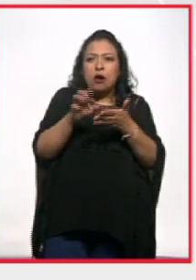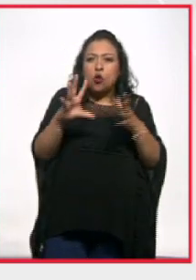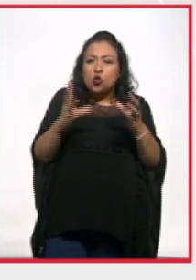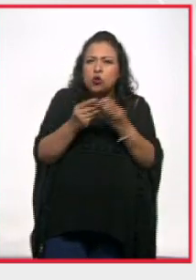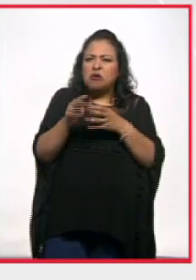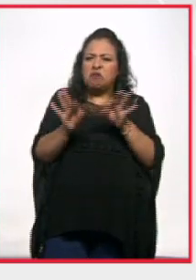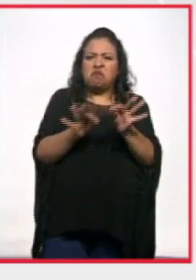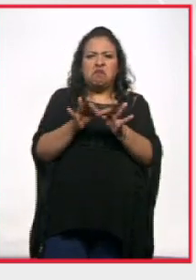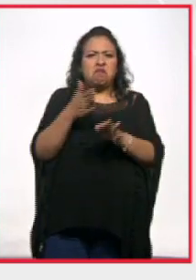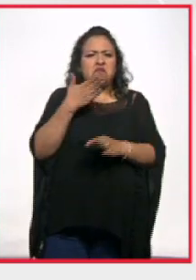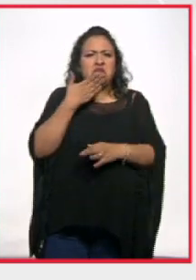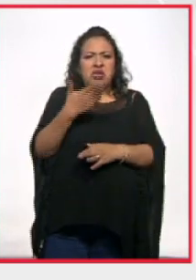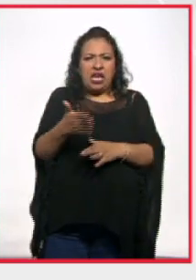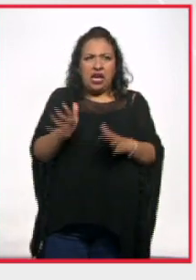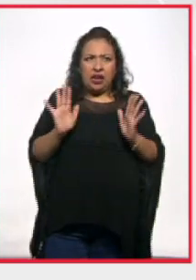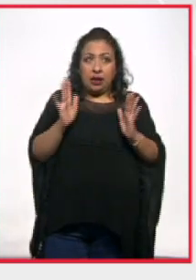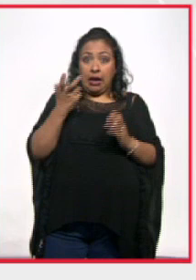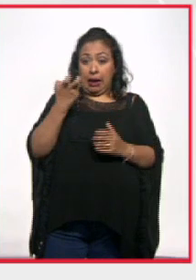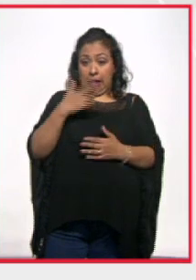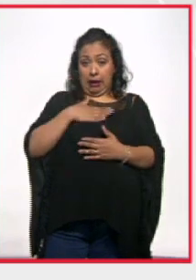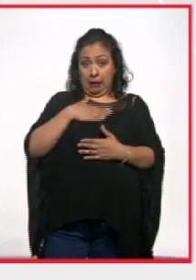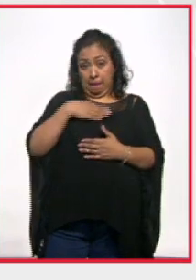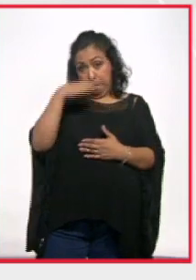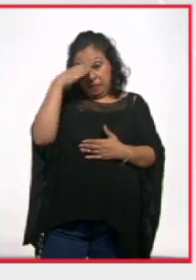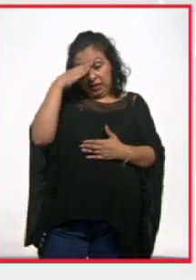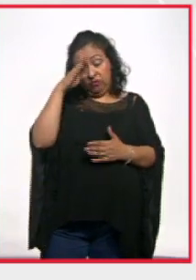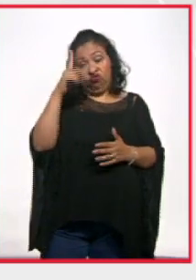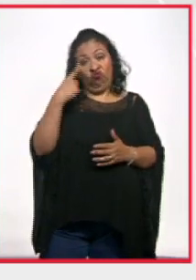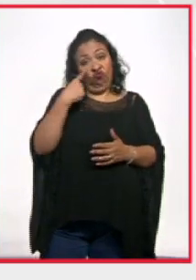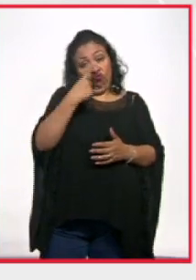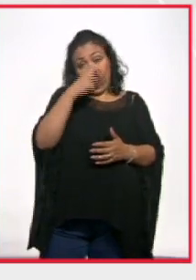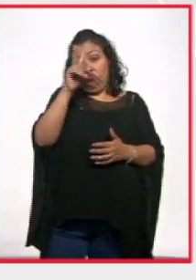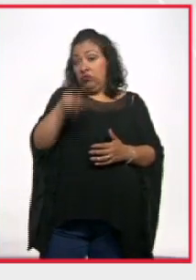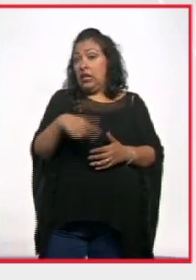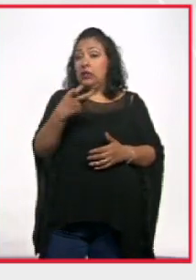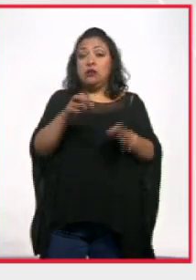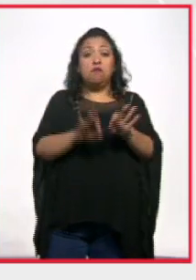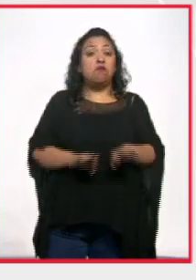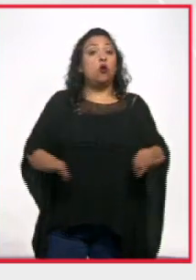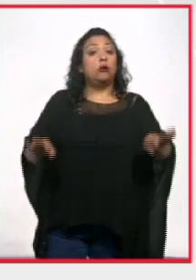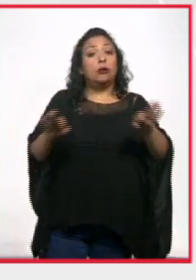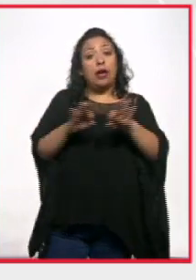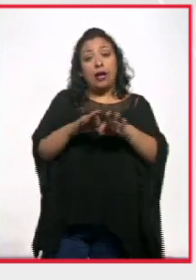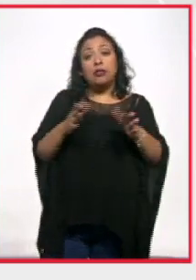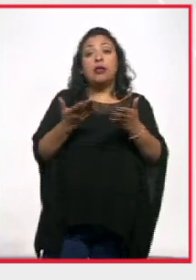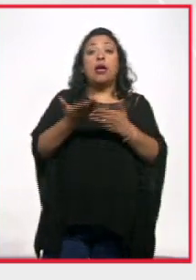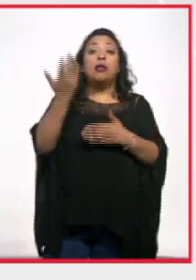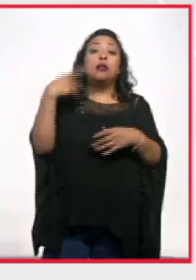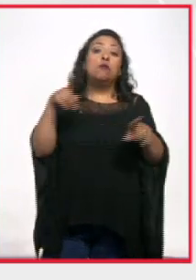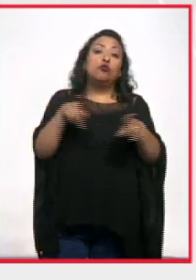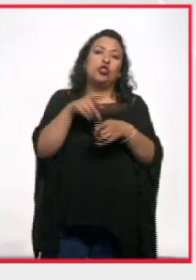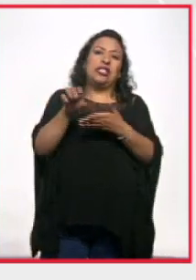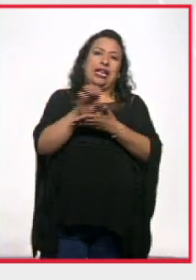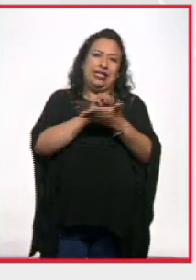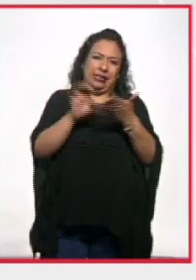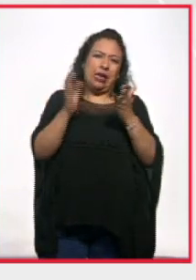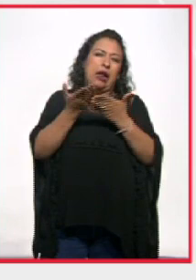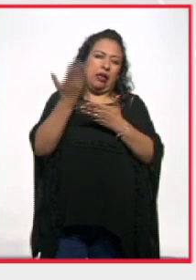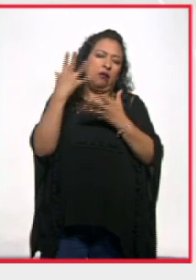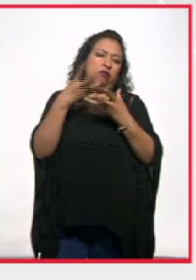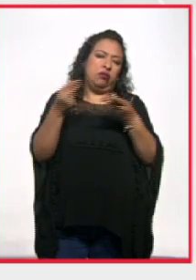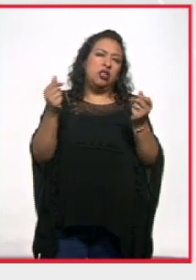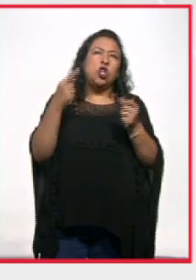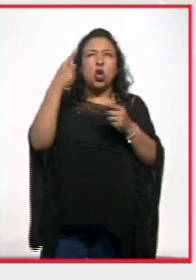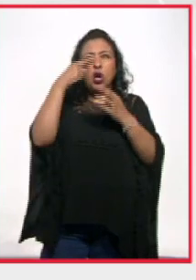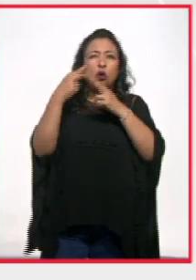mejores condiciones posibles. Y eso a mí me parece lo más importante de lo que fue Música y Escena, porque yo creo que logramos